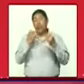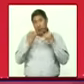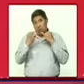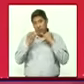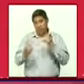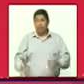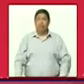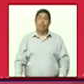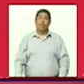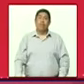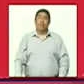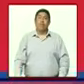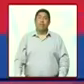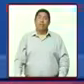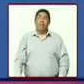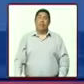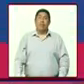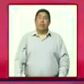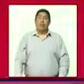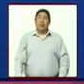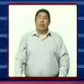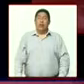información.